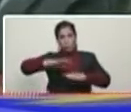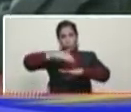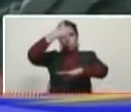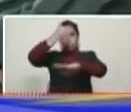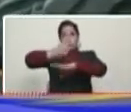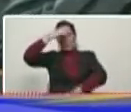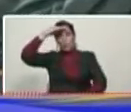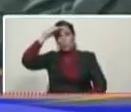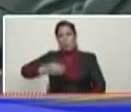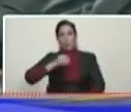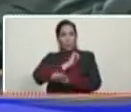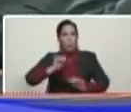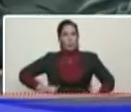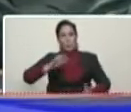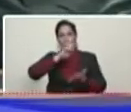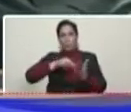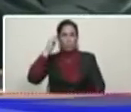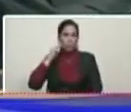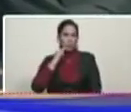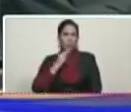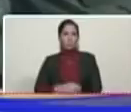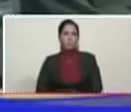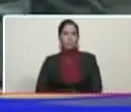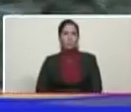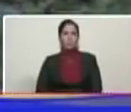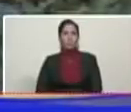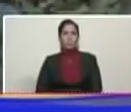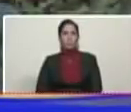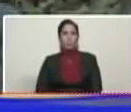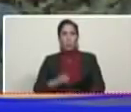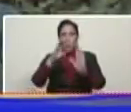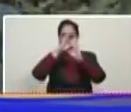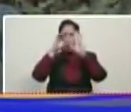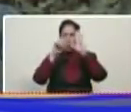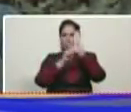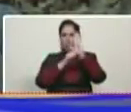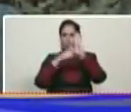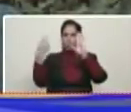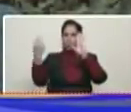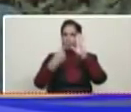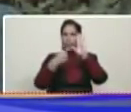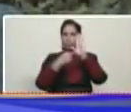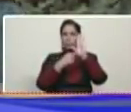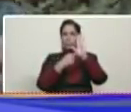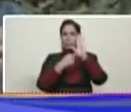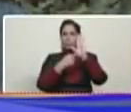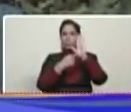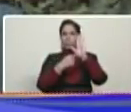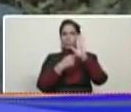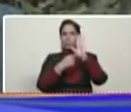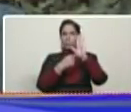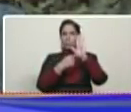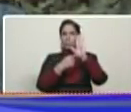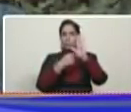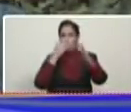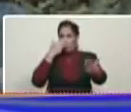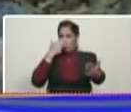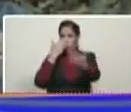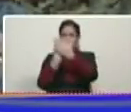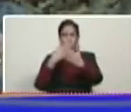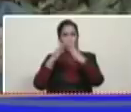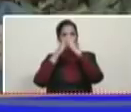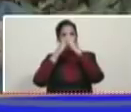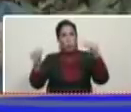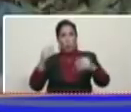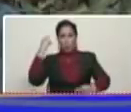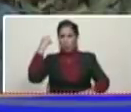Armada Nacional Bolivariana, que la Constitución me mandata para estar al frente de todo lo